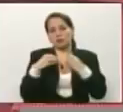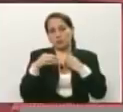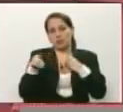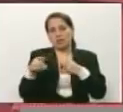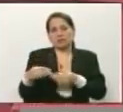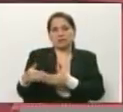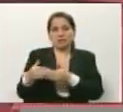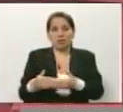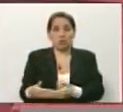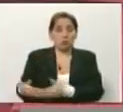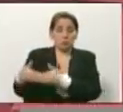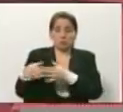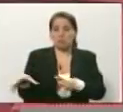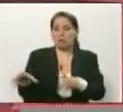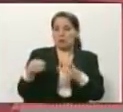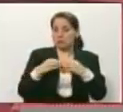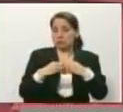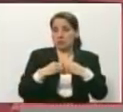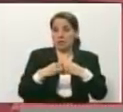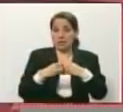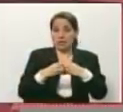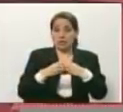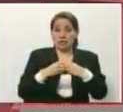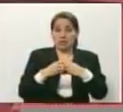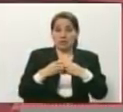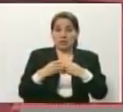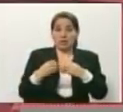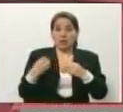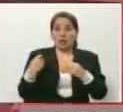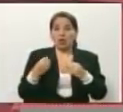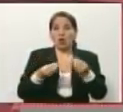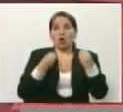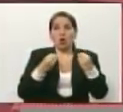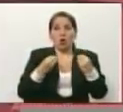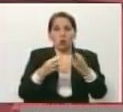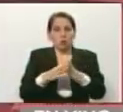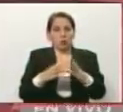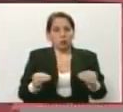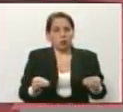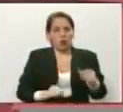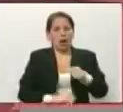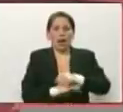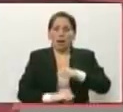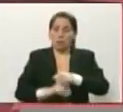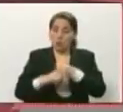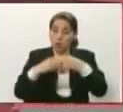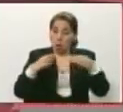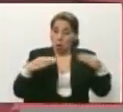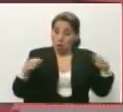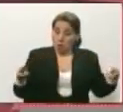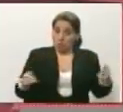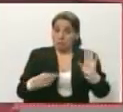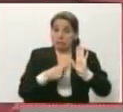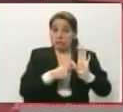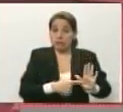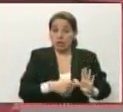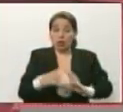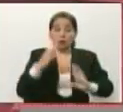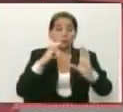Y lo asumió el imperialismo. Ninguno había tenido tanto apoyo al imperialismo como este. Apoyo público, abierto, notorio,